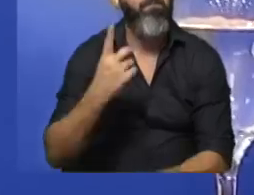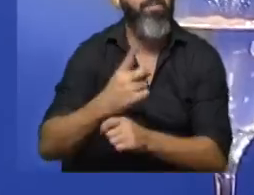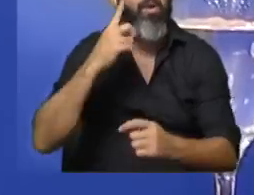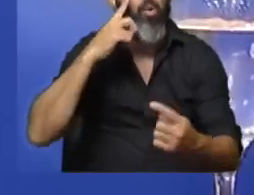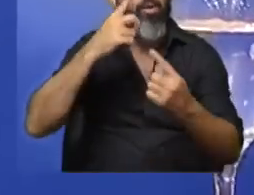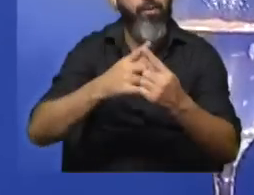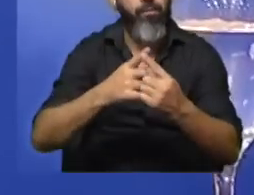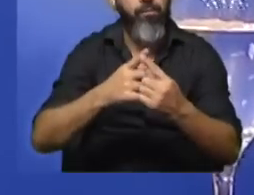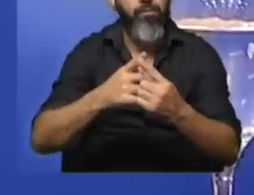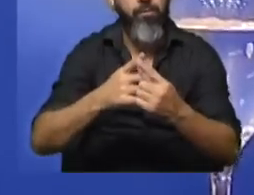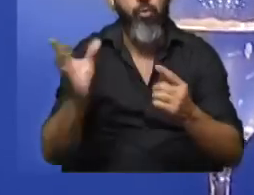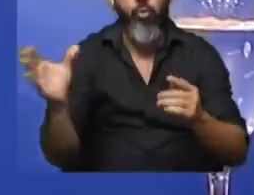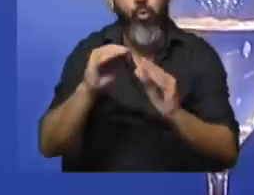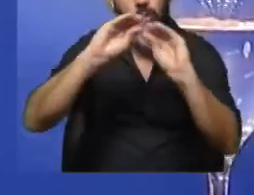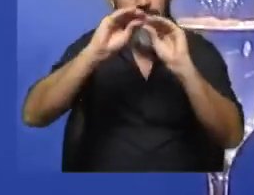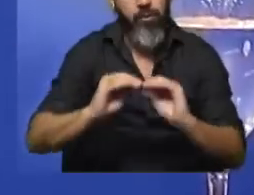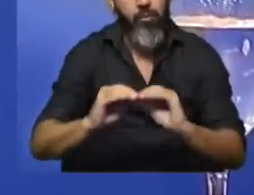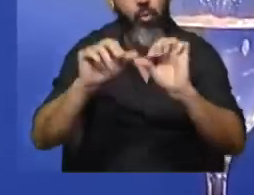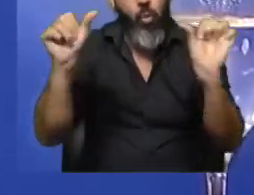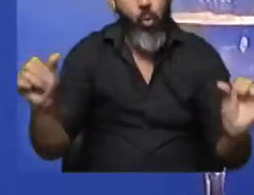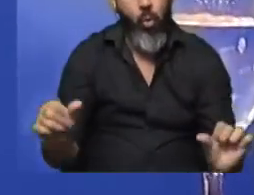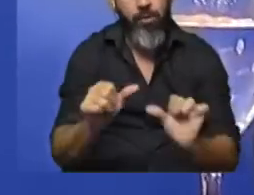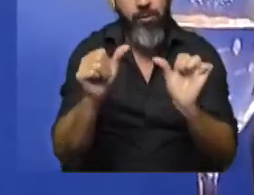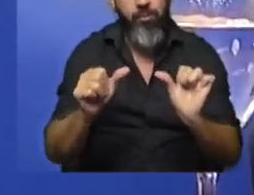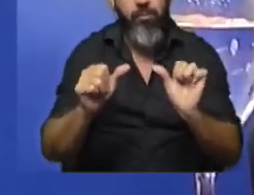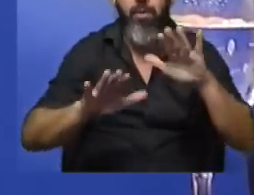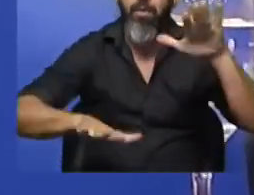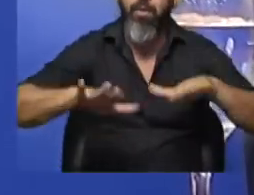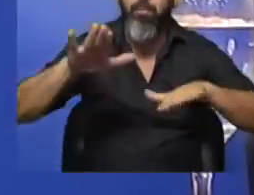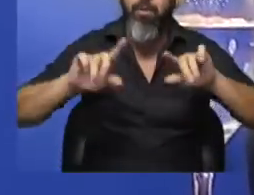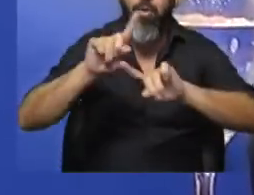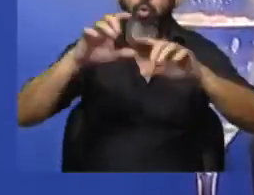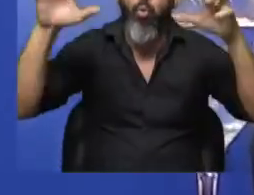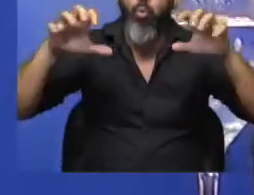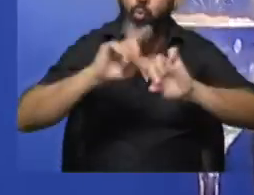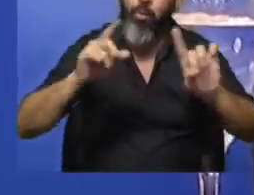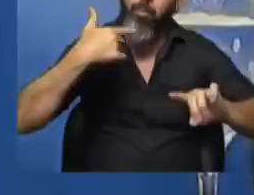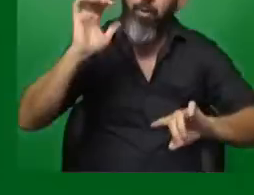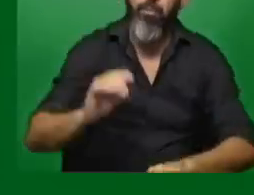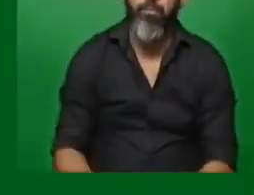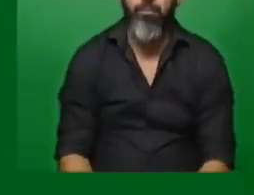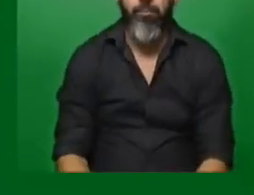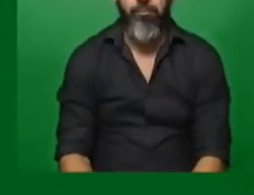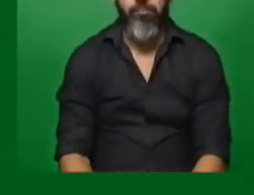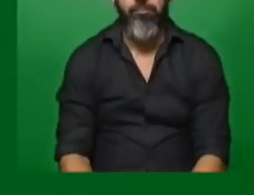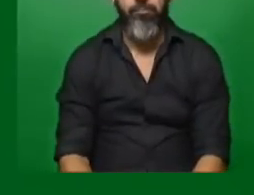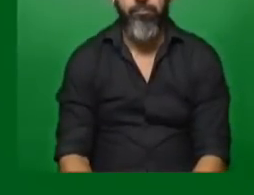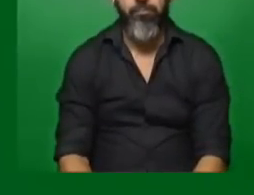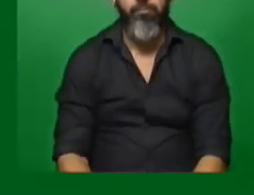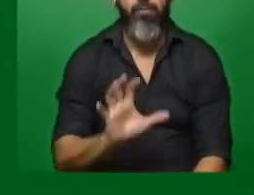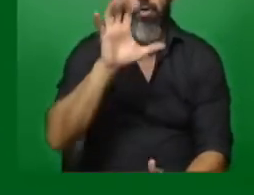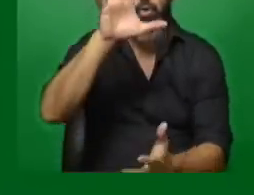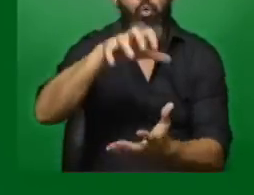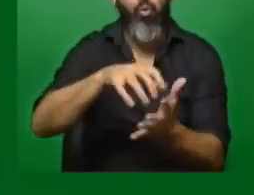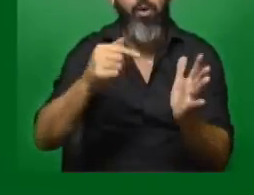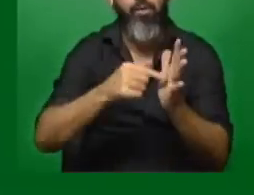meta insisto todos estos cálculos los estamos haciendo en base a que no vaya a llover nos vamos a la sede